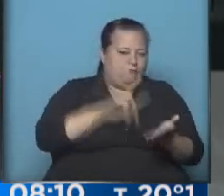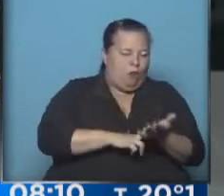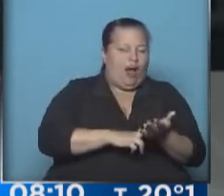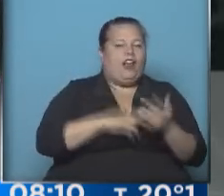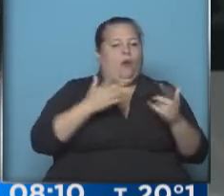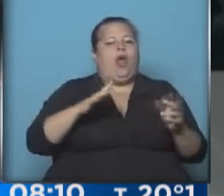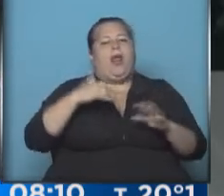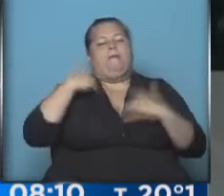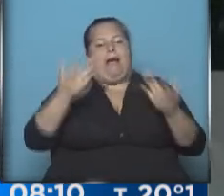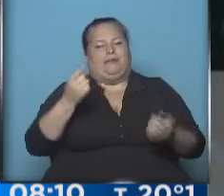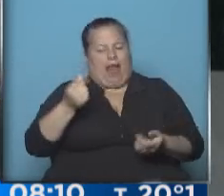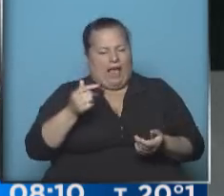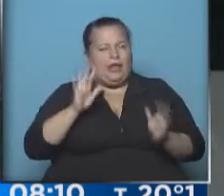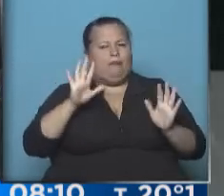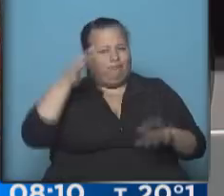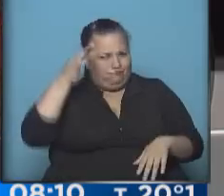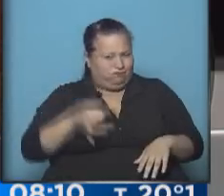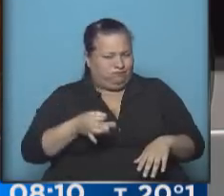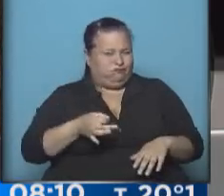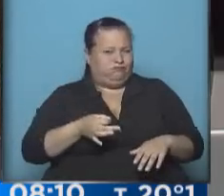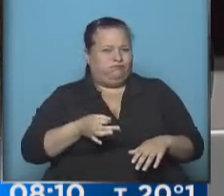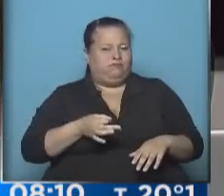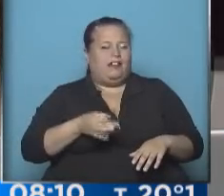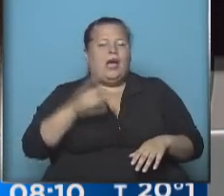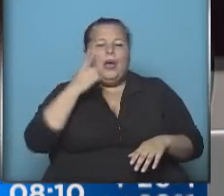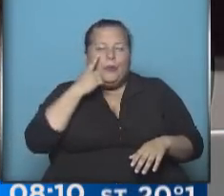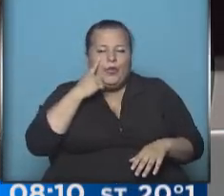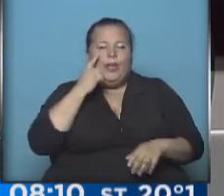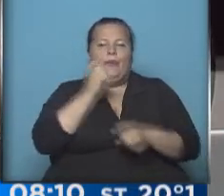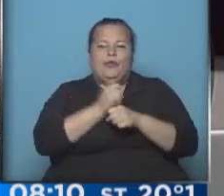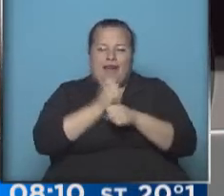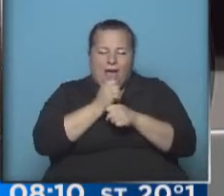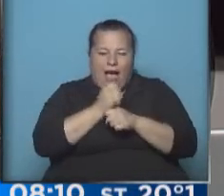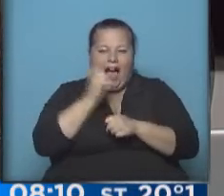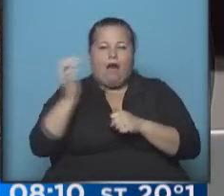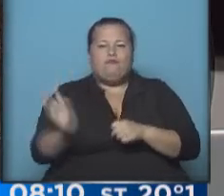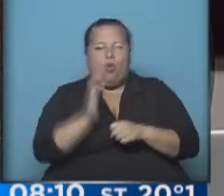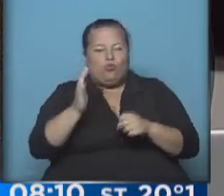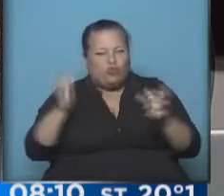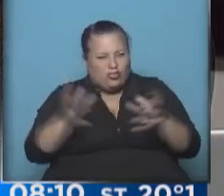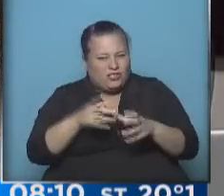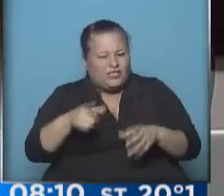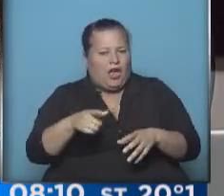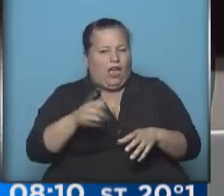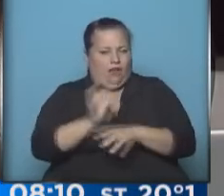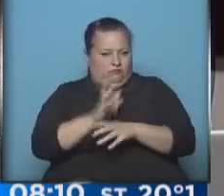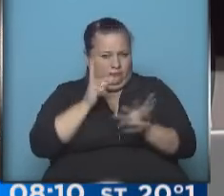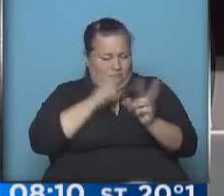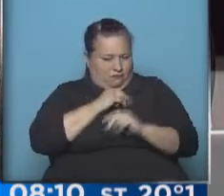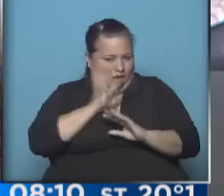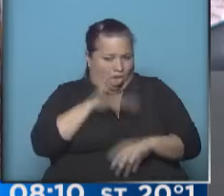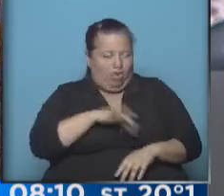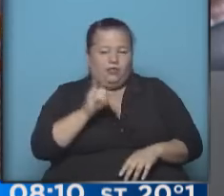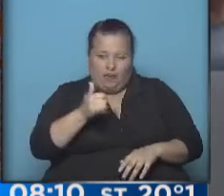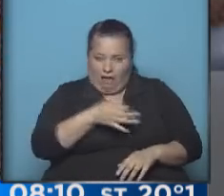Entonces vamos a tener más dinero pero en realidad el el que vive el que trabaja con la pequeña producción se quedaría sin nada tal